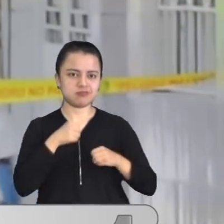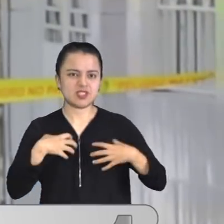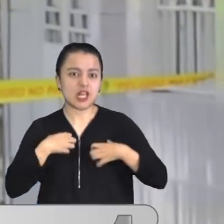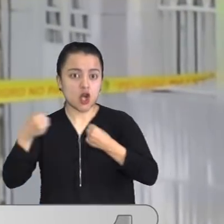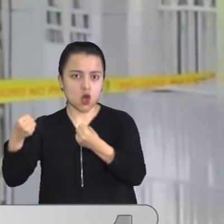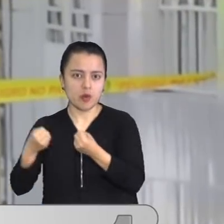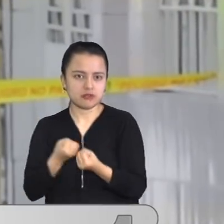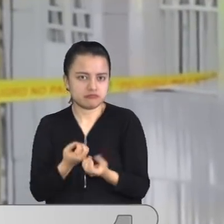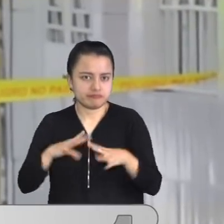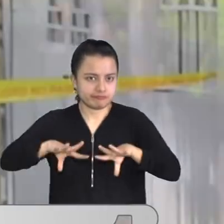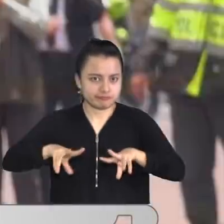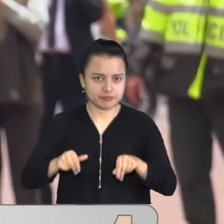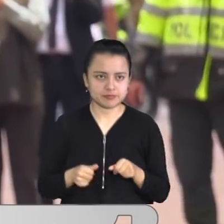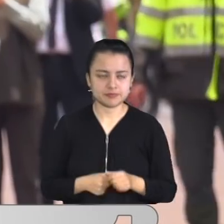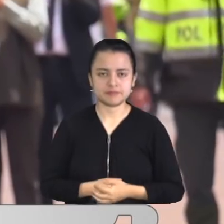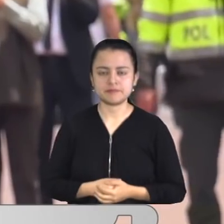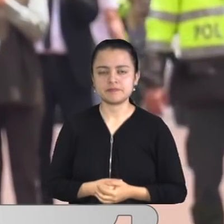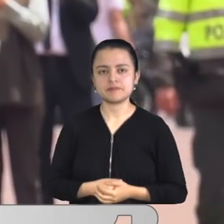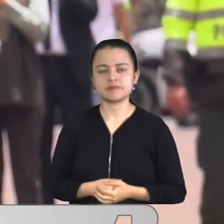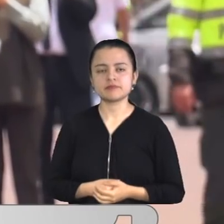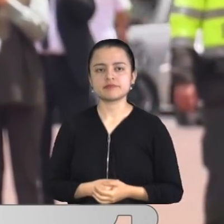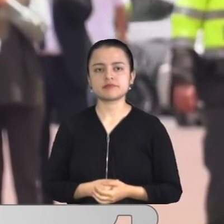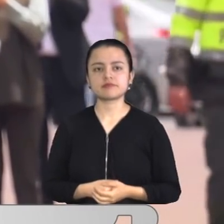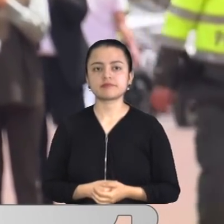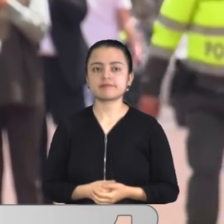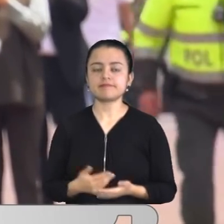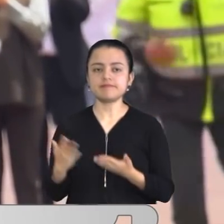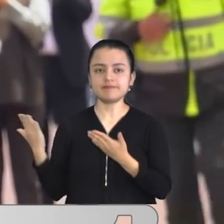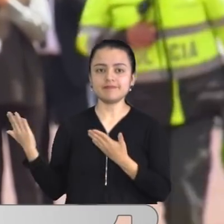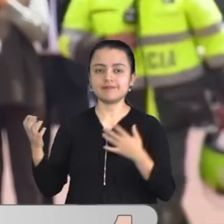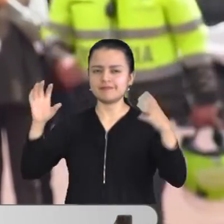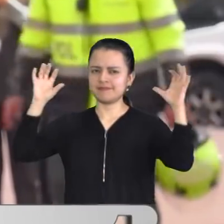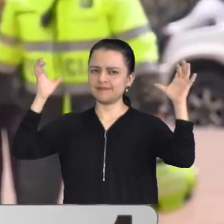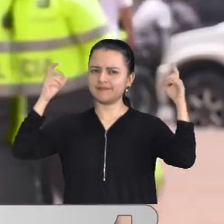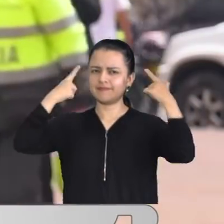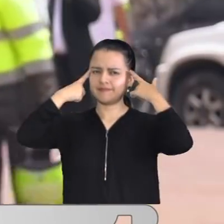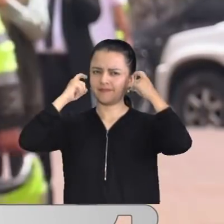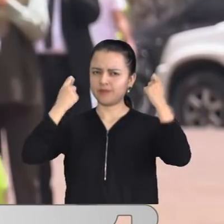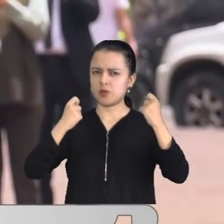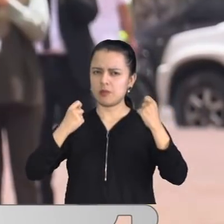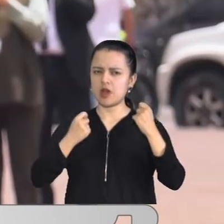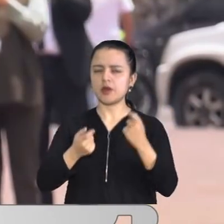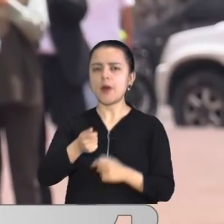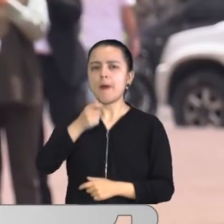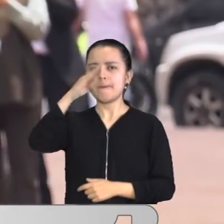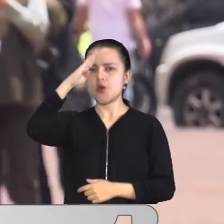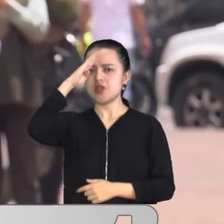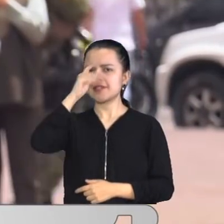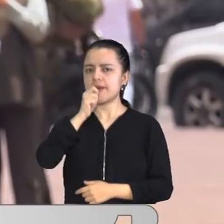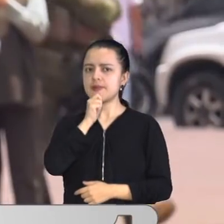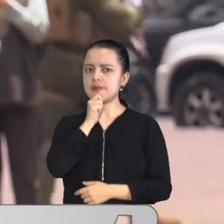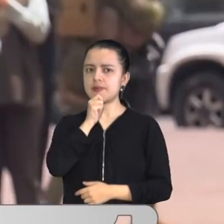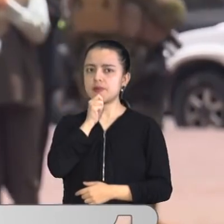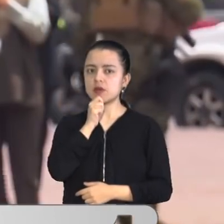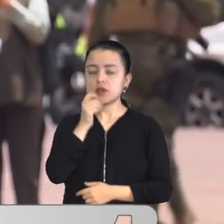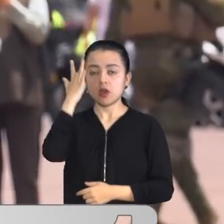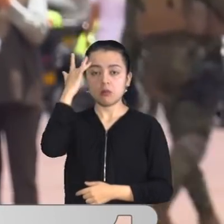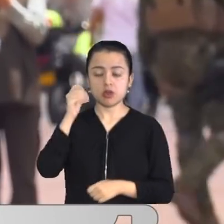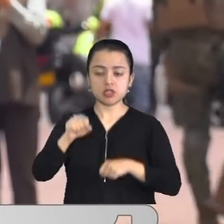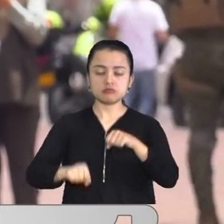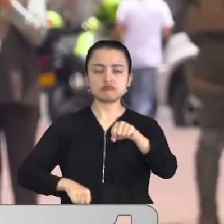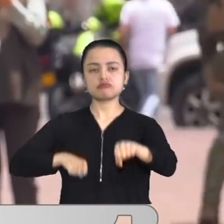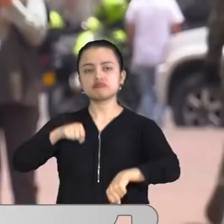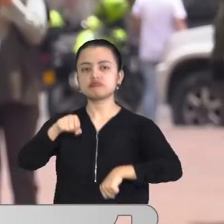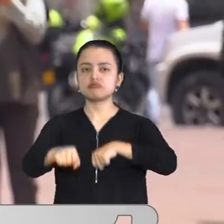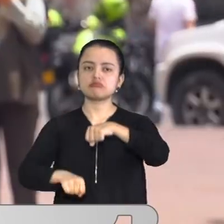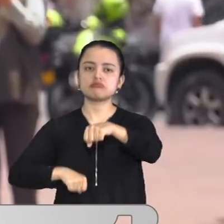96 personas en la capital. Y también están en alerta las autoridades de tránsito y transporte por el aumento en las muertes de ciclistas